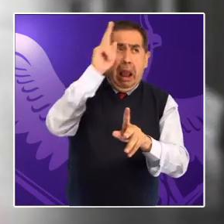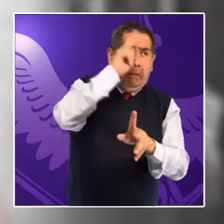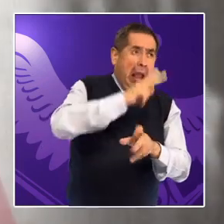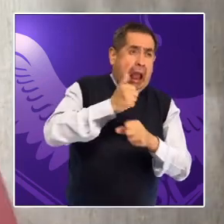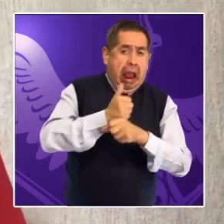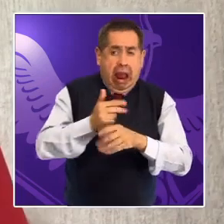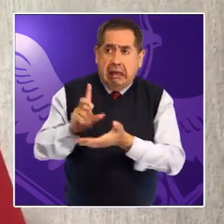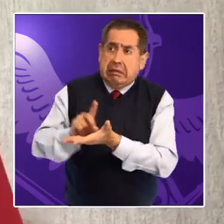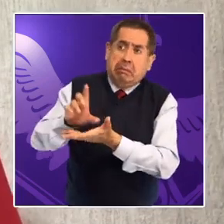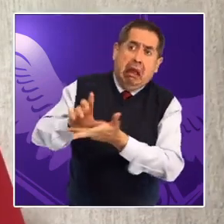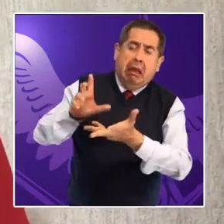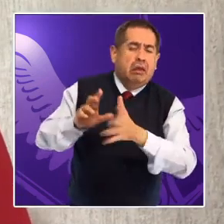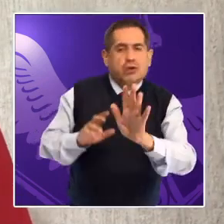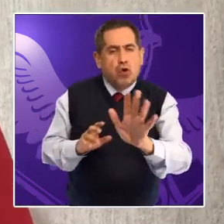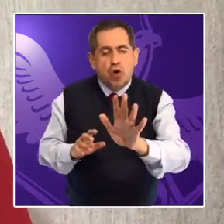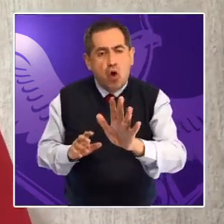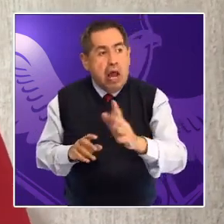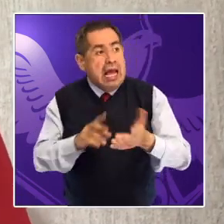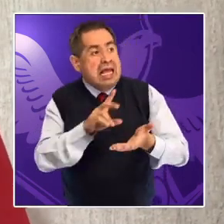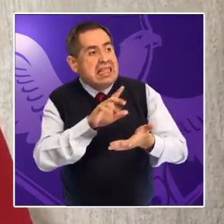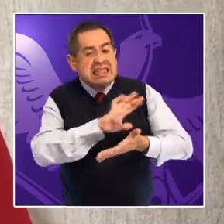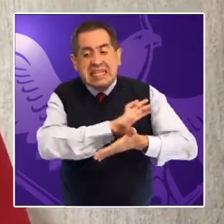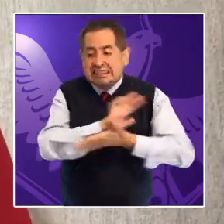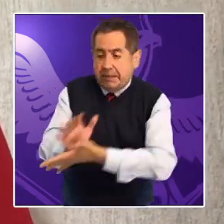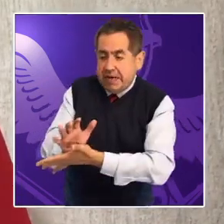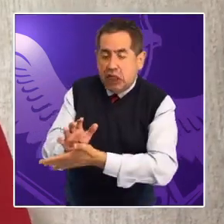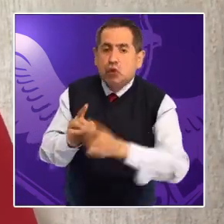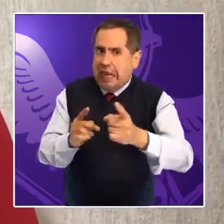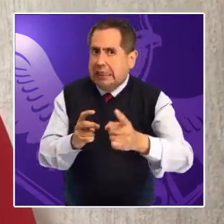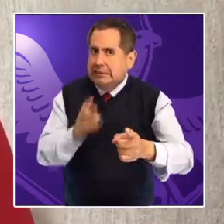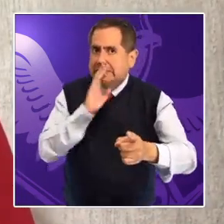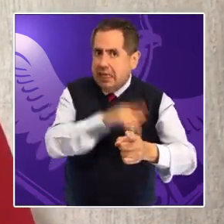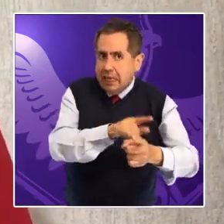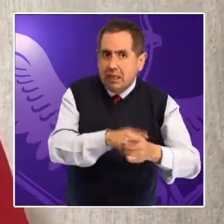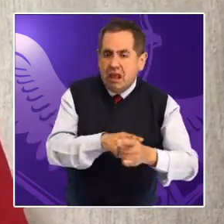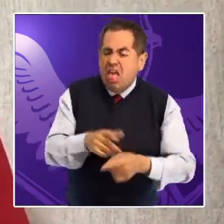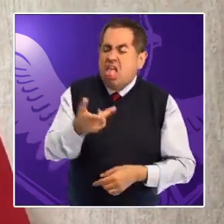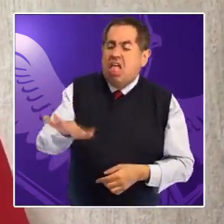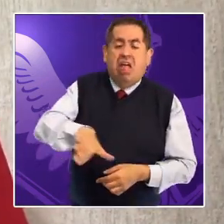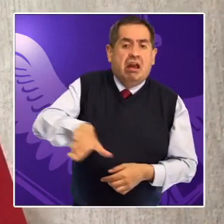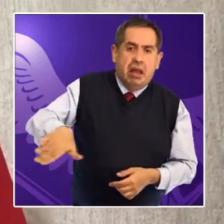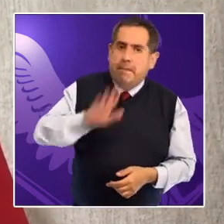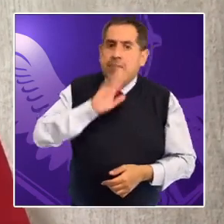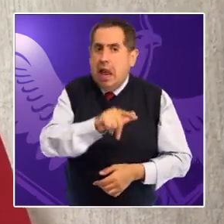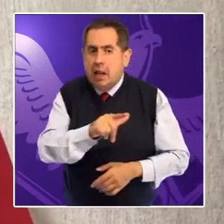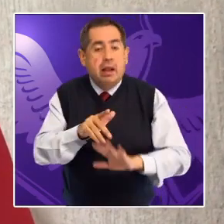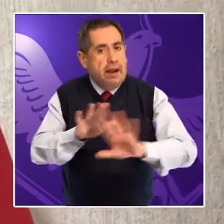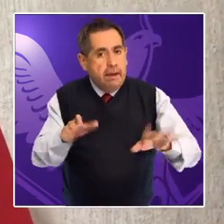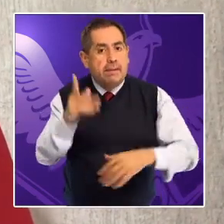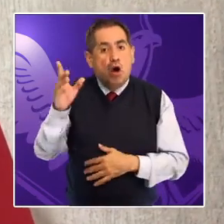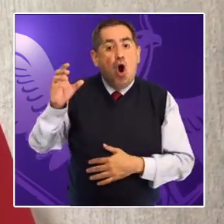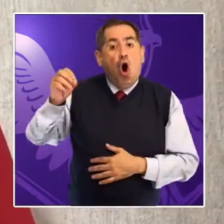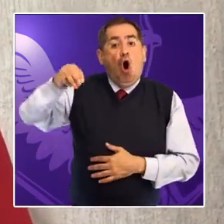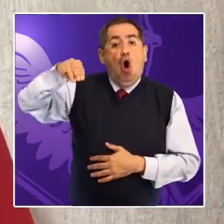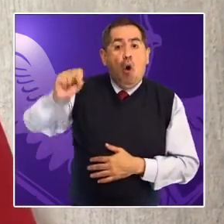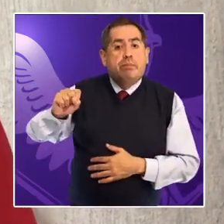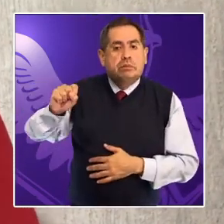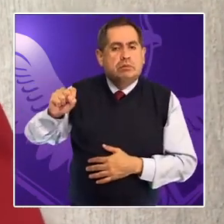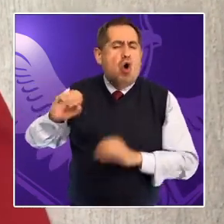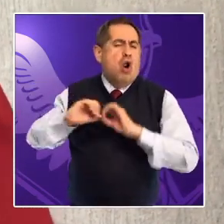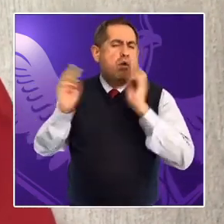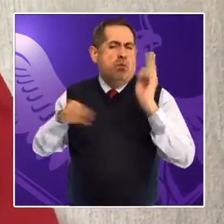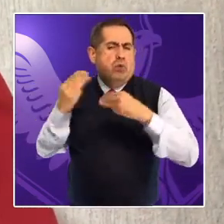tragedia es la discriminación y la exclusión, pero hoy por hoy la Organización Mundial de la Salud calcula que todos,